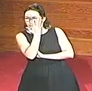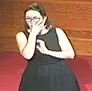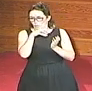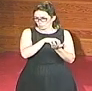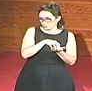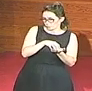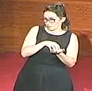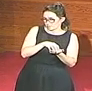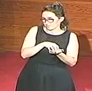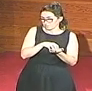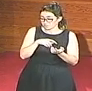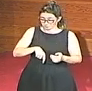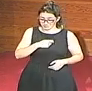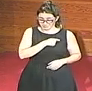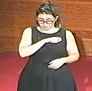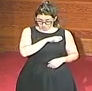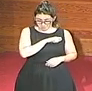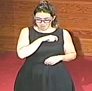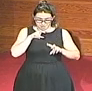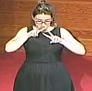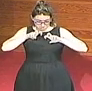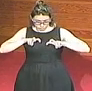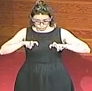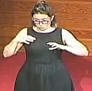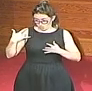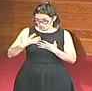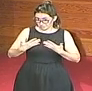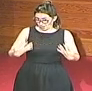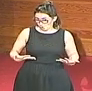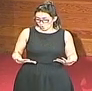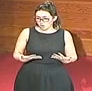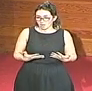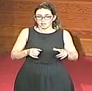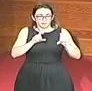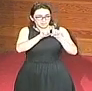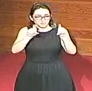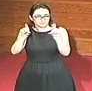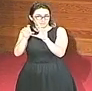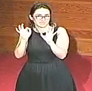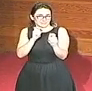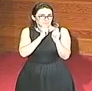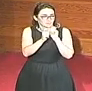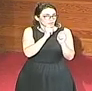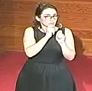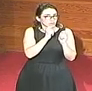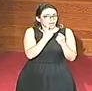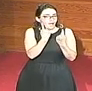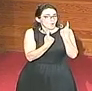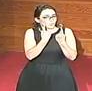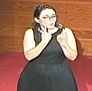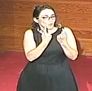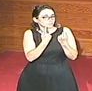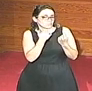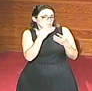En España es la primera vez desde que se realiza el estudio que ninguna marca periodística, ninguna, consigue la confianza de más de